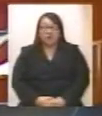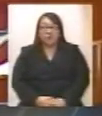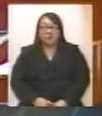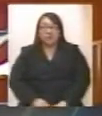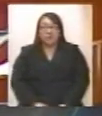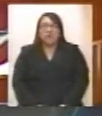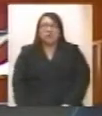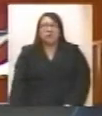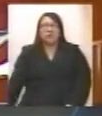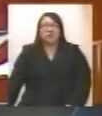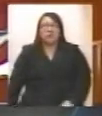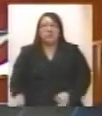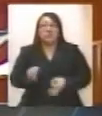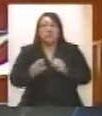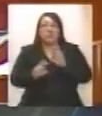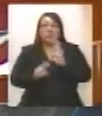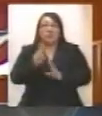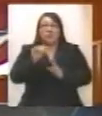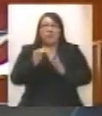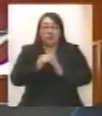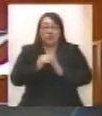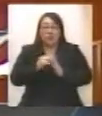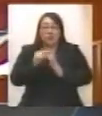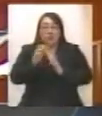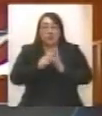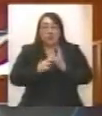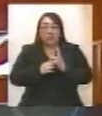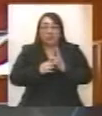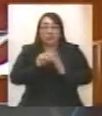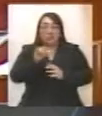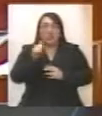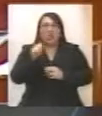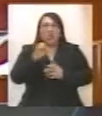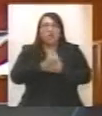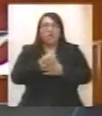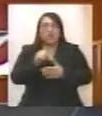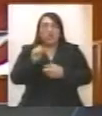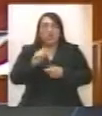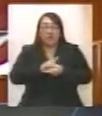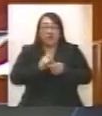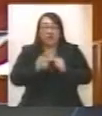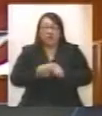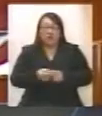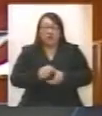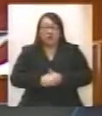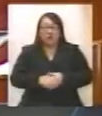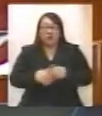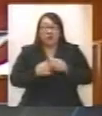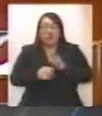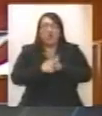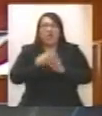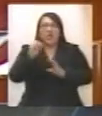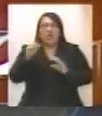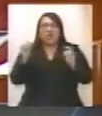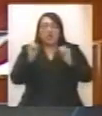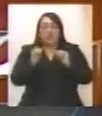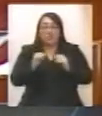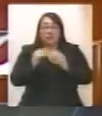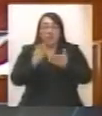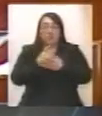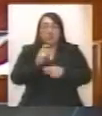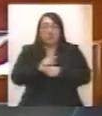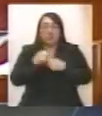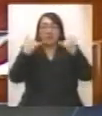presupuesto de 12 millones de nuevos soles, el Programa Nacional Yachay habrá restituido los derechos a la identidad,